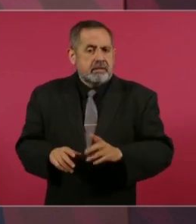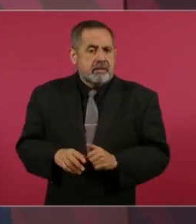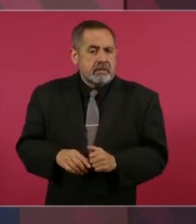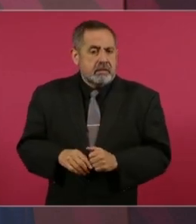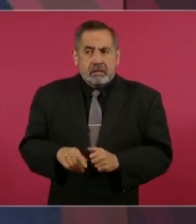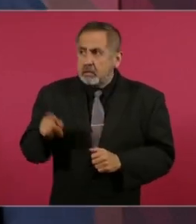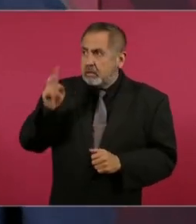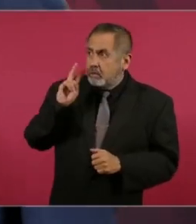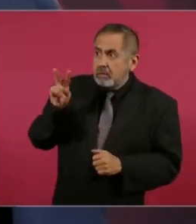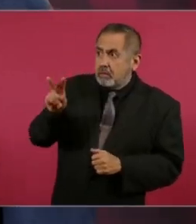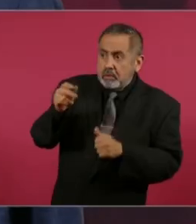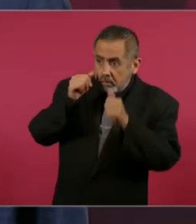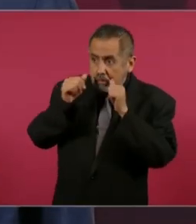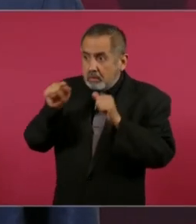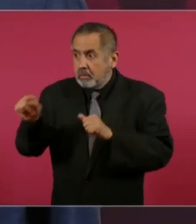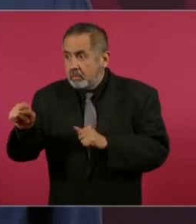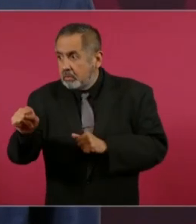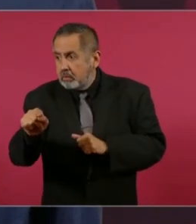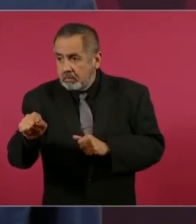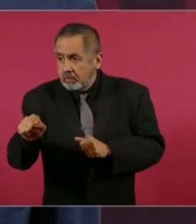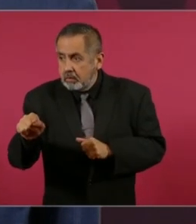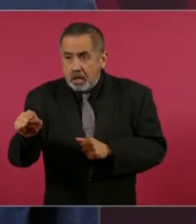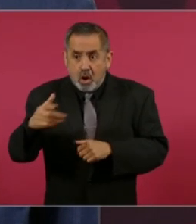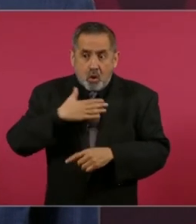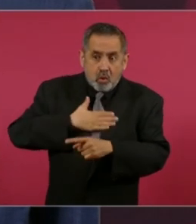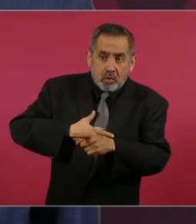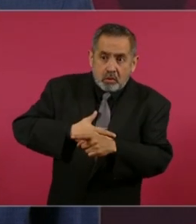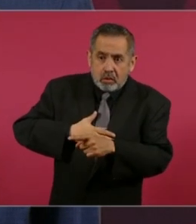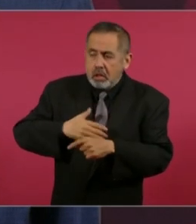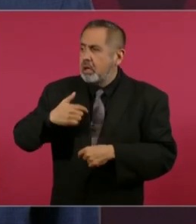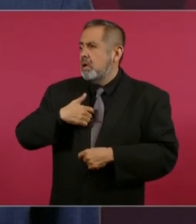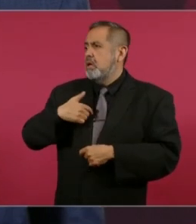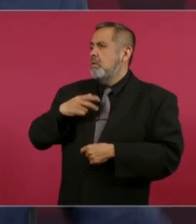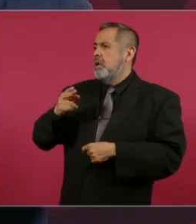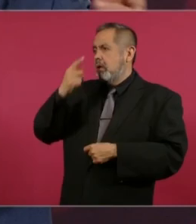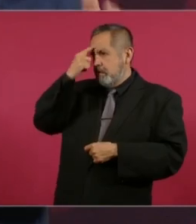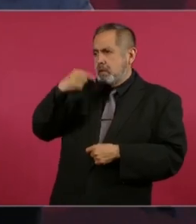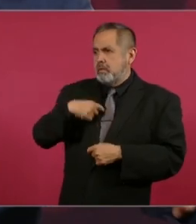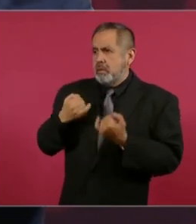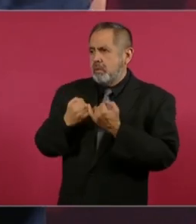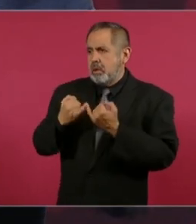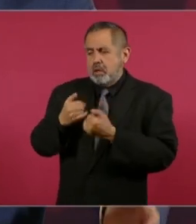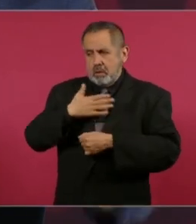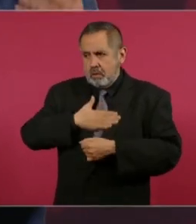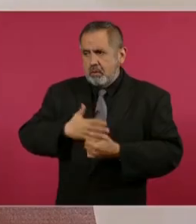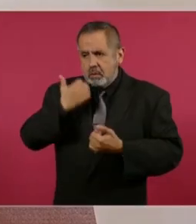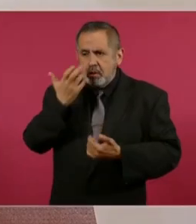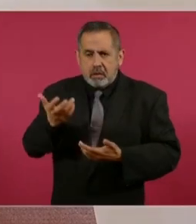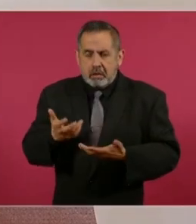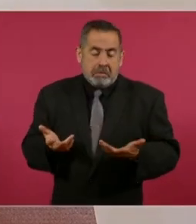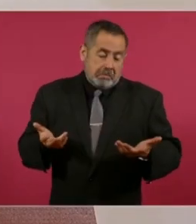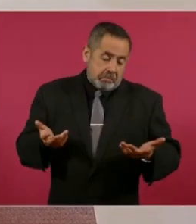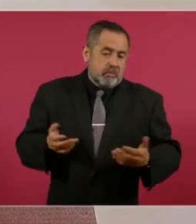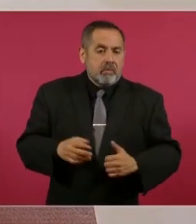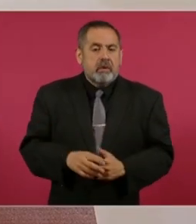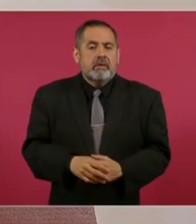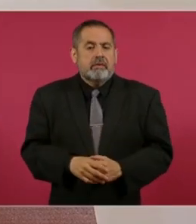gente y hay justicia, y más ahora que ya